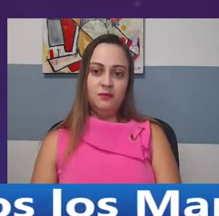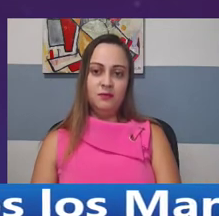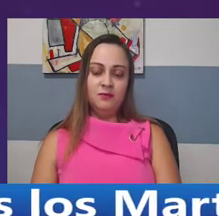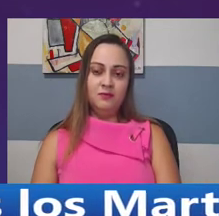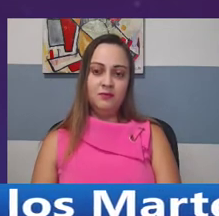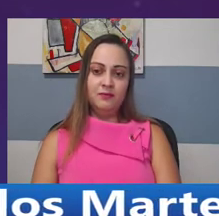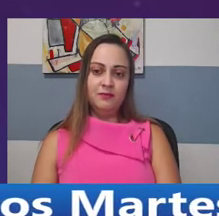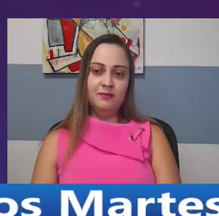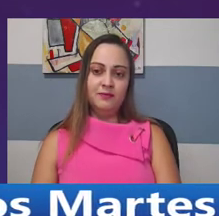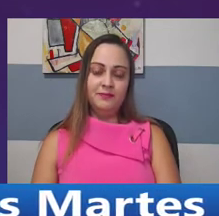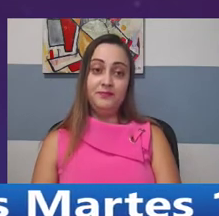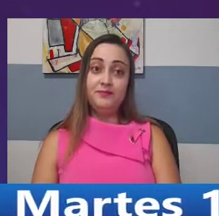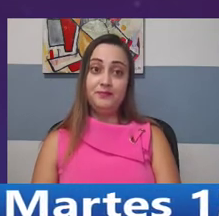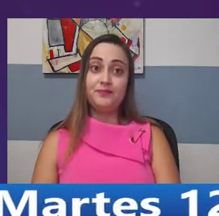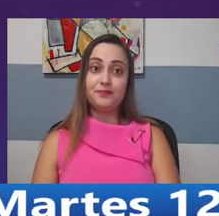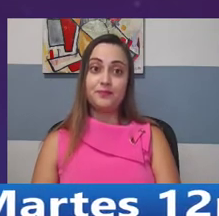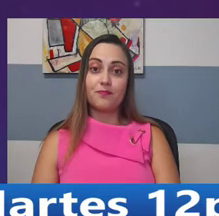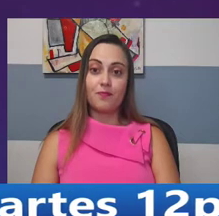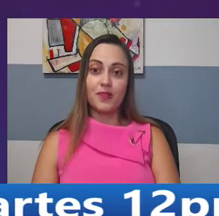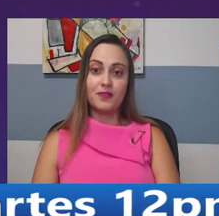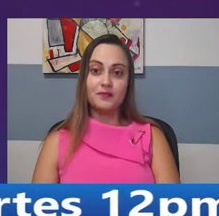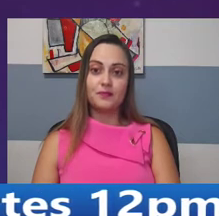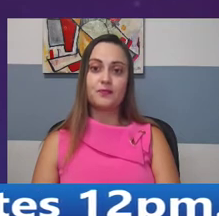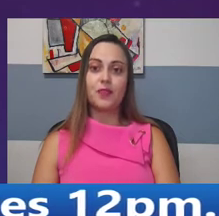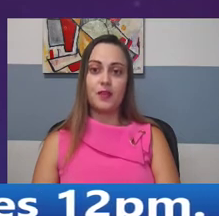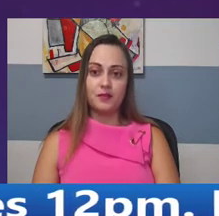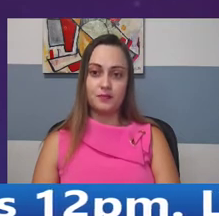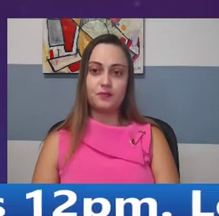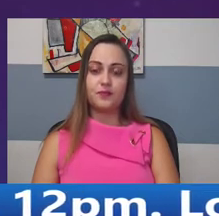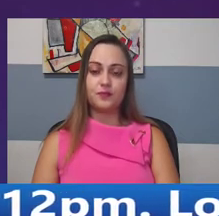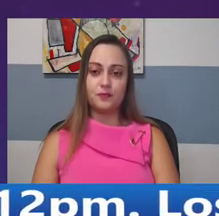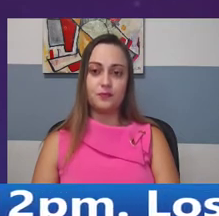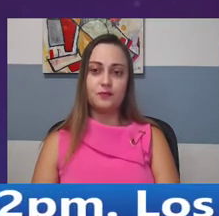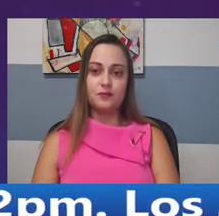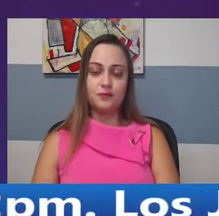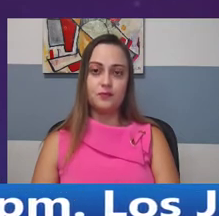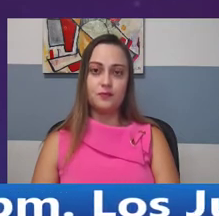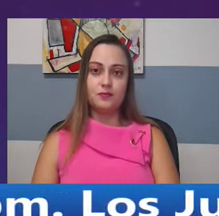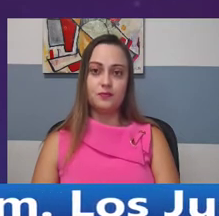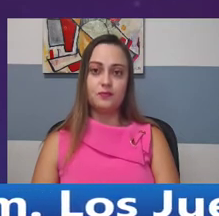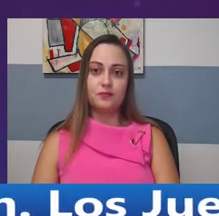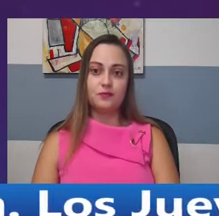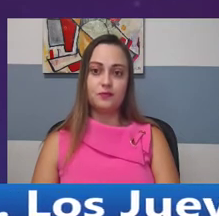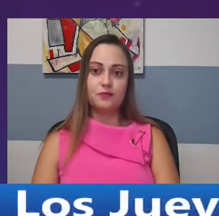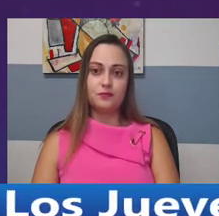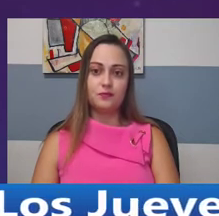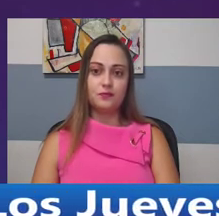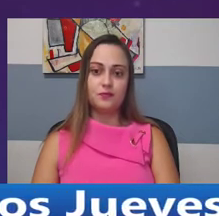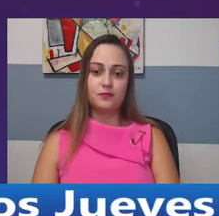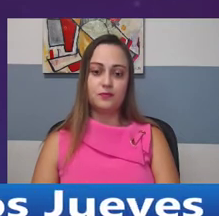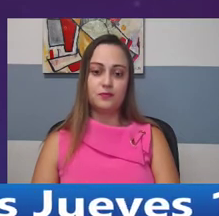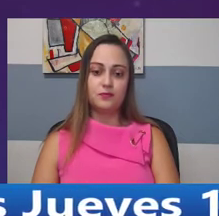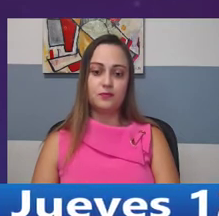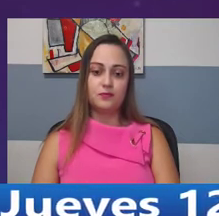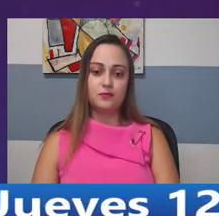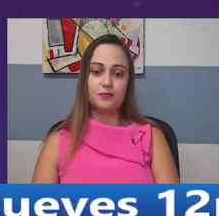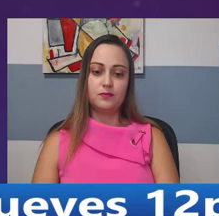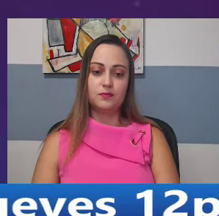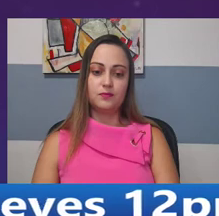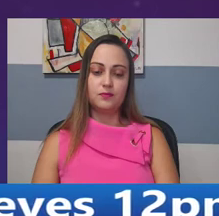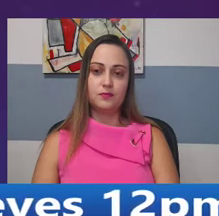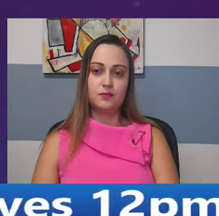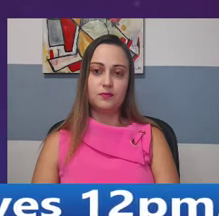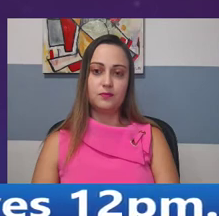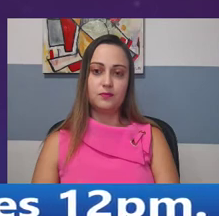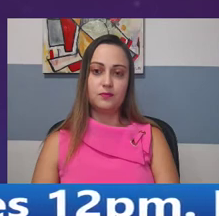Y eso es como todo, no están en esa lista del 1% de real estate porque la ventaja para mí en ser real estate